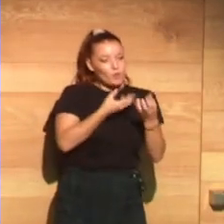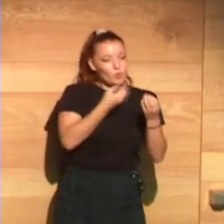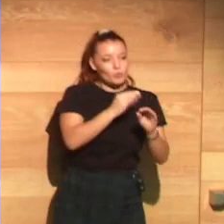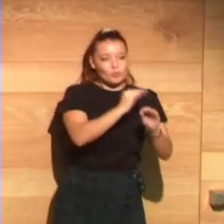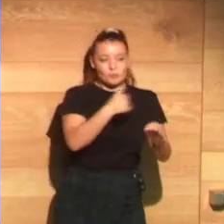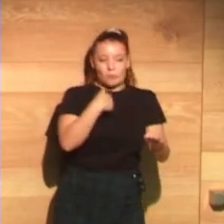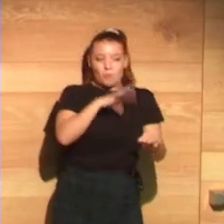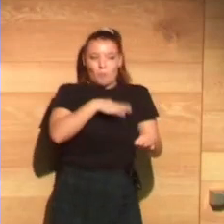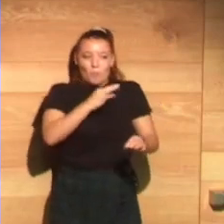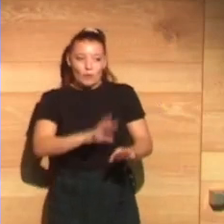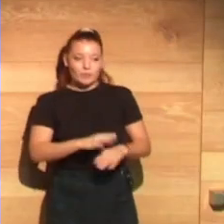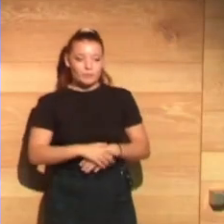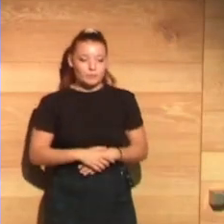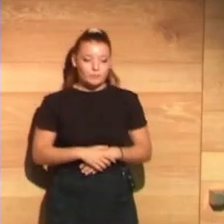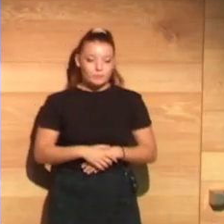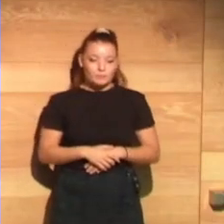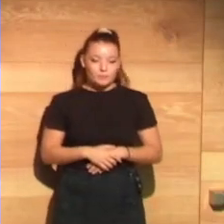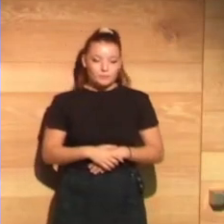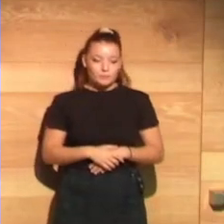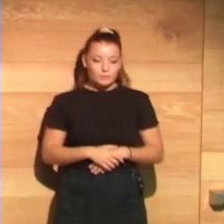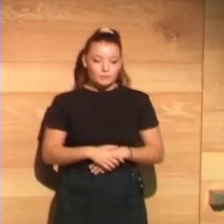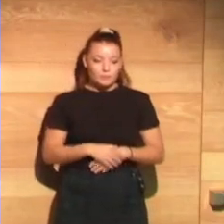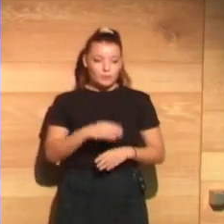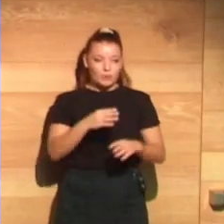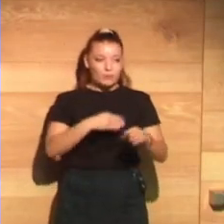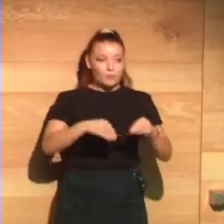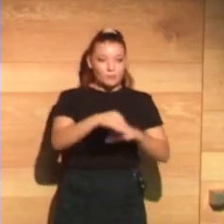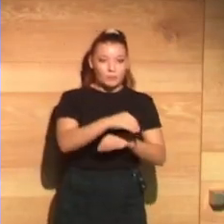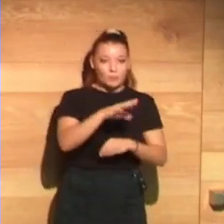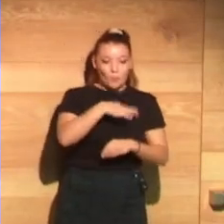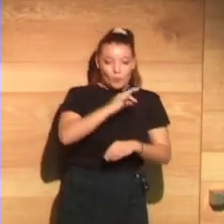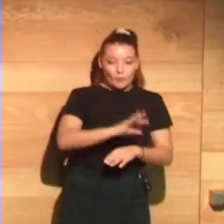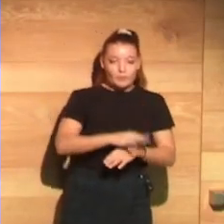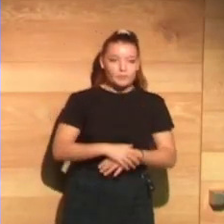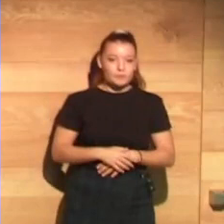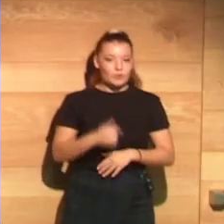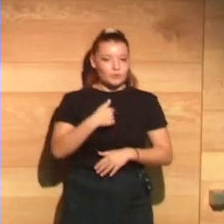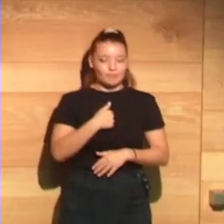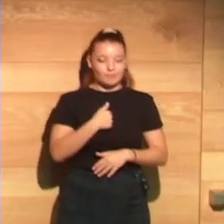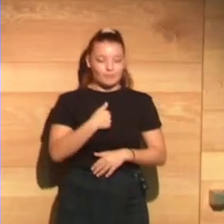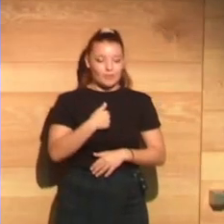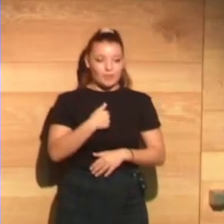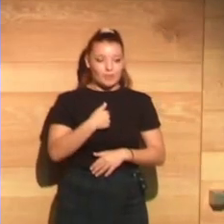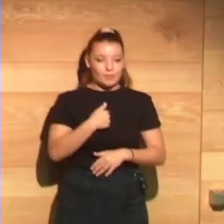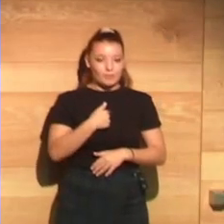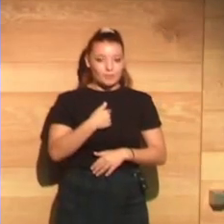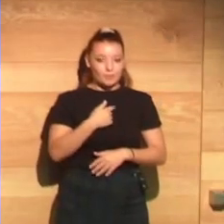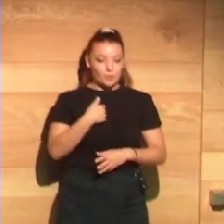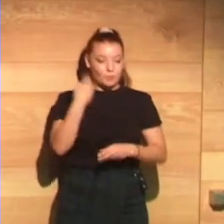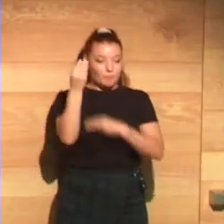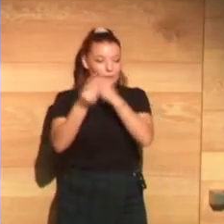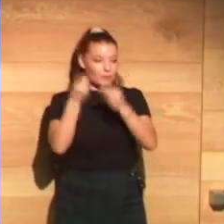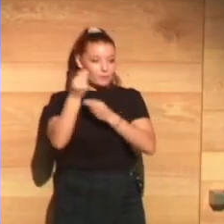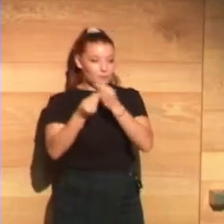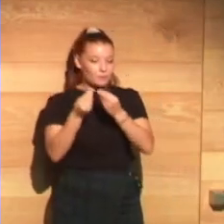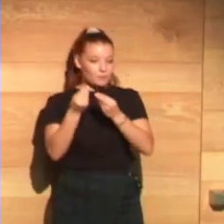biografías de hombre. Menos de Arthur Miller. Menos de Arthur Miller no podría, o podría, pero saldría